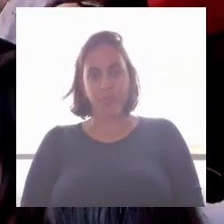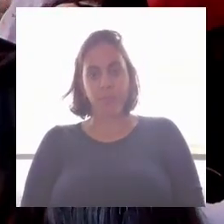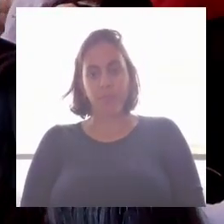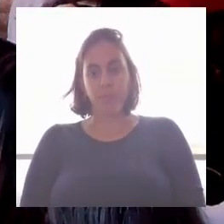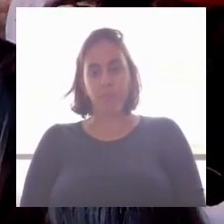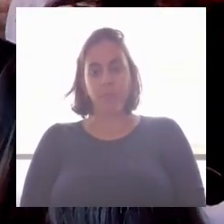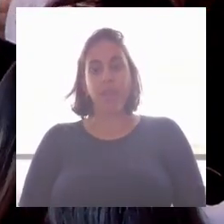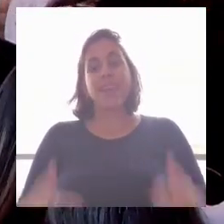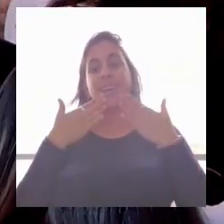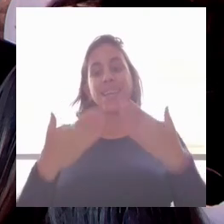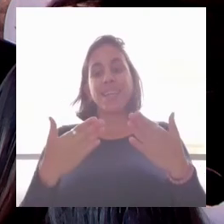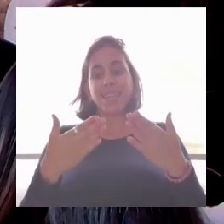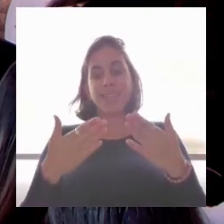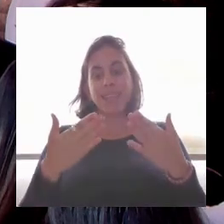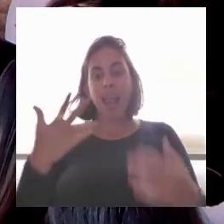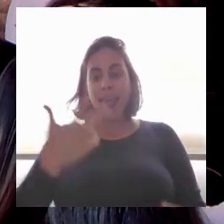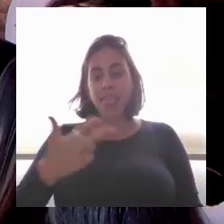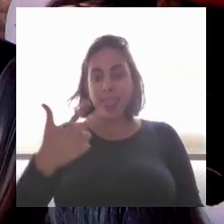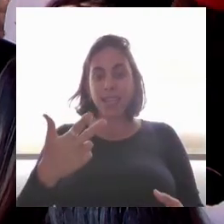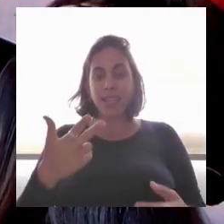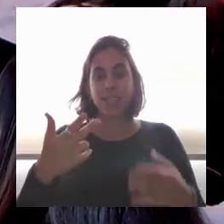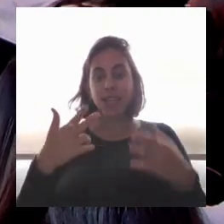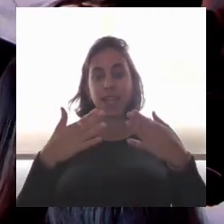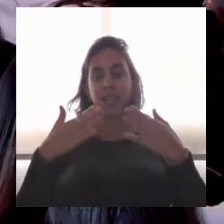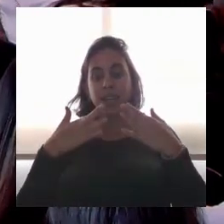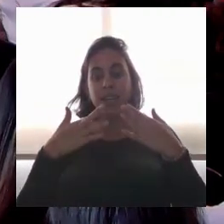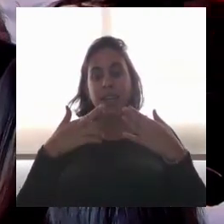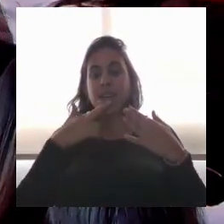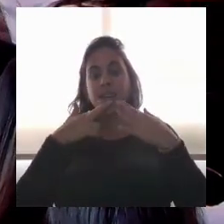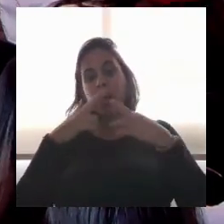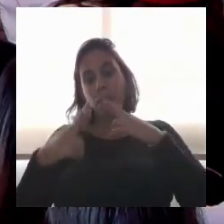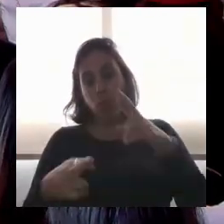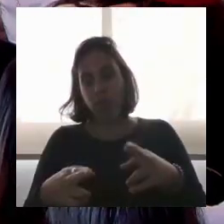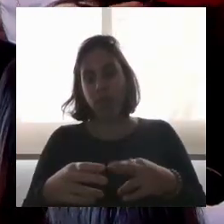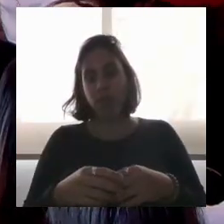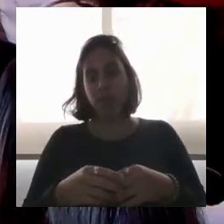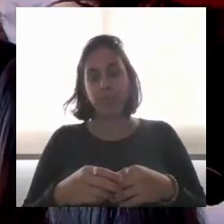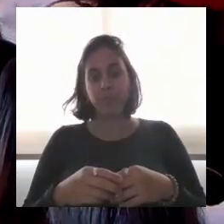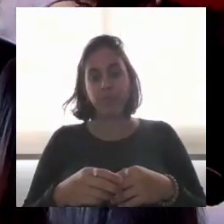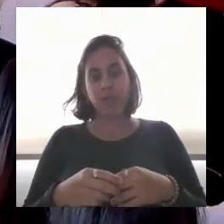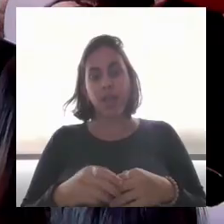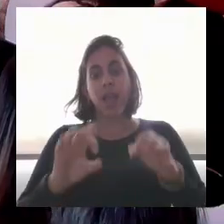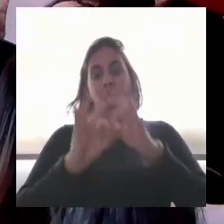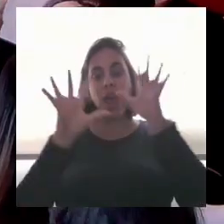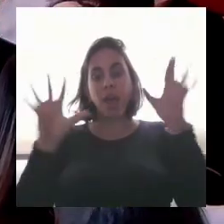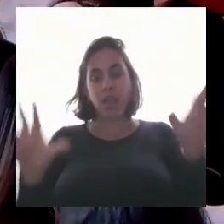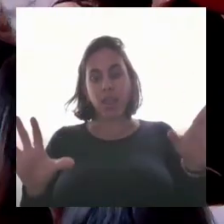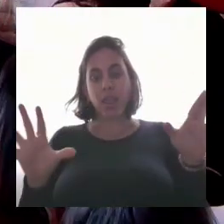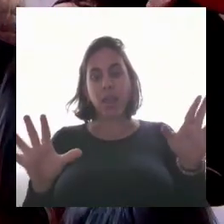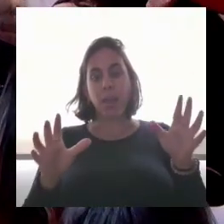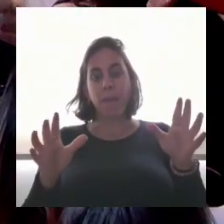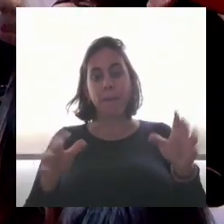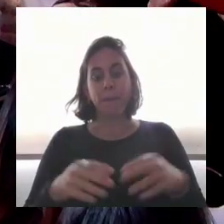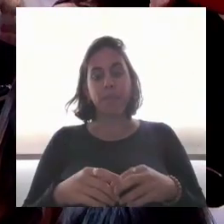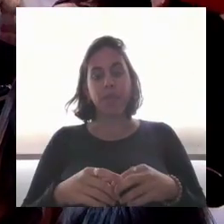Muchas gracias a las tres por sus respuestas y su claridad, su manejo de la